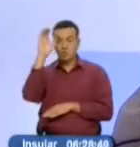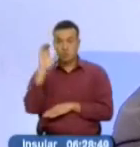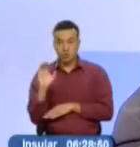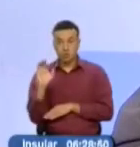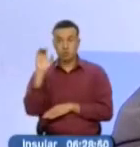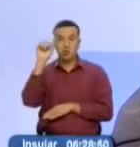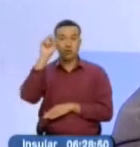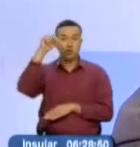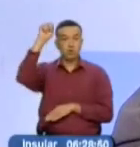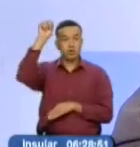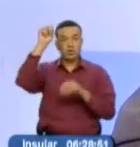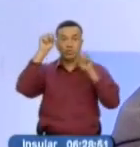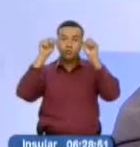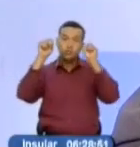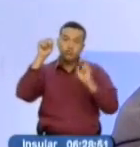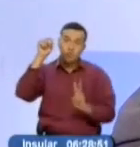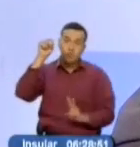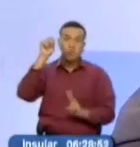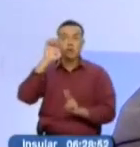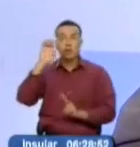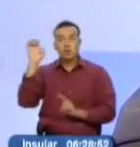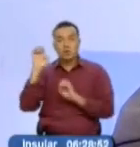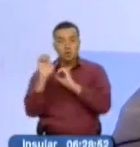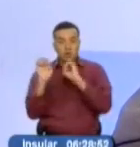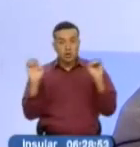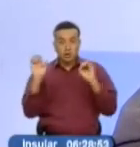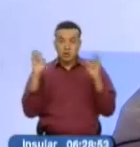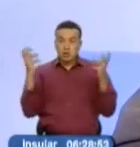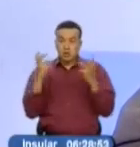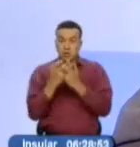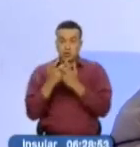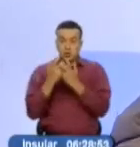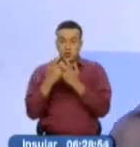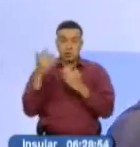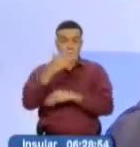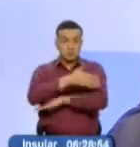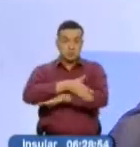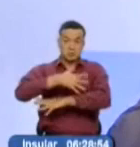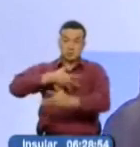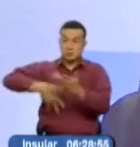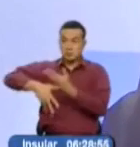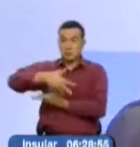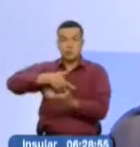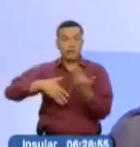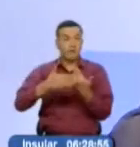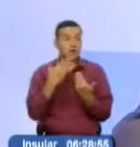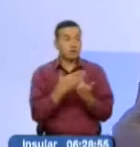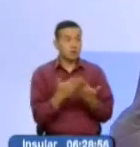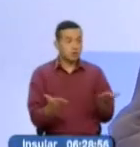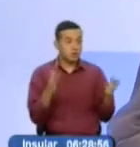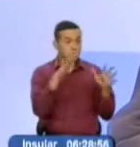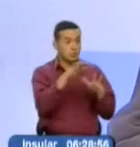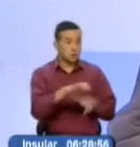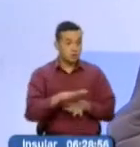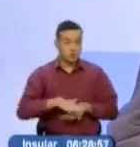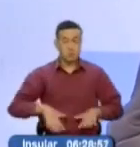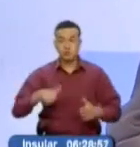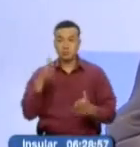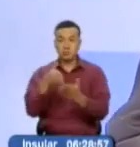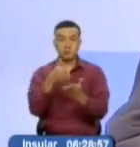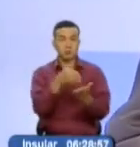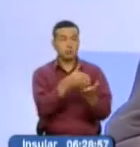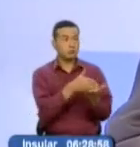oeste y por lo mismo eso nos favorece a nivel interno que más fácilmente el productor pueda llegar a